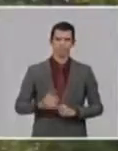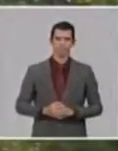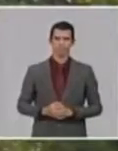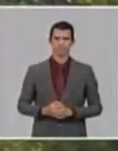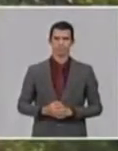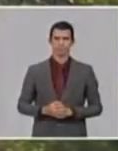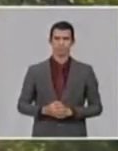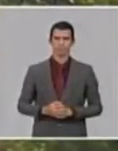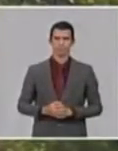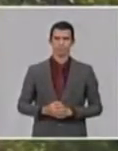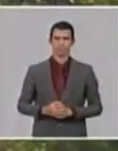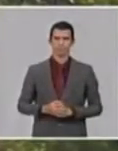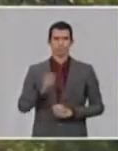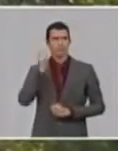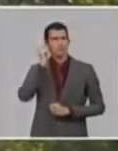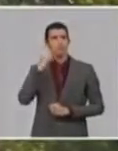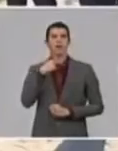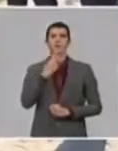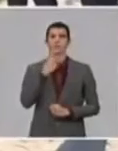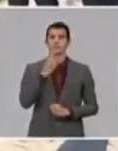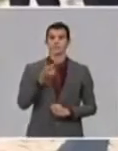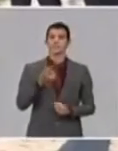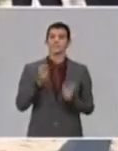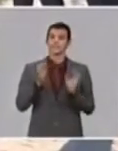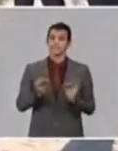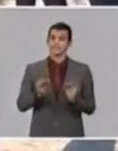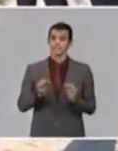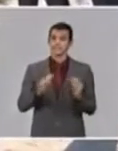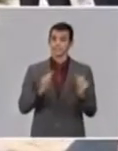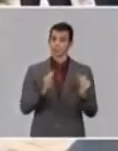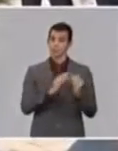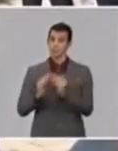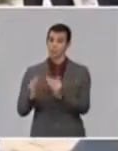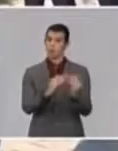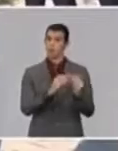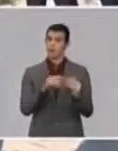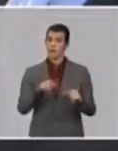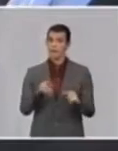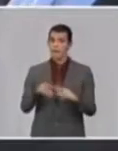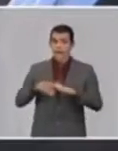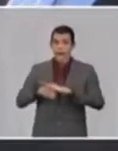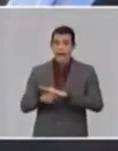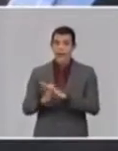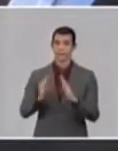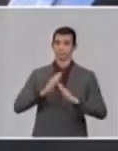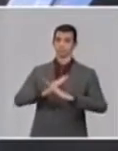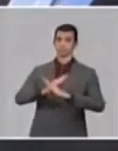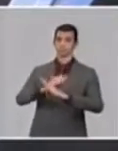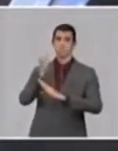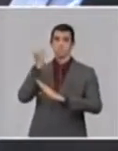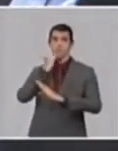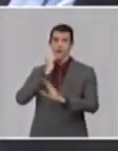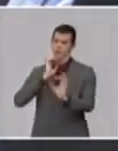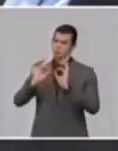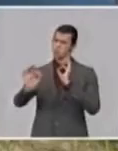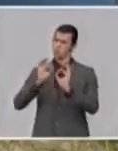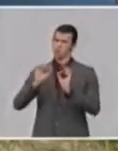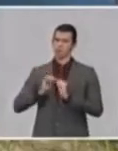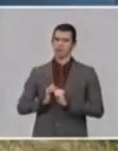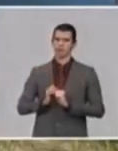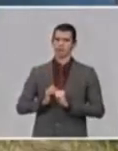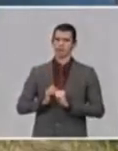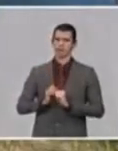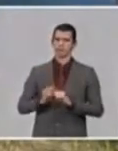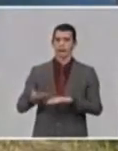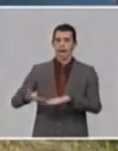Para que el letal enemigo no entre al poblado, los vecinos refuerzan la guardia. En la batalla contra la COVID-19, a las instituciones de salud